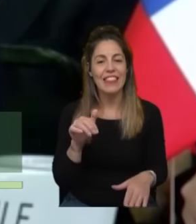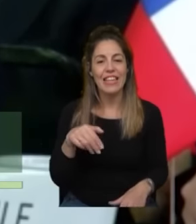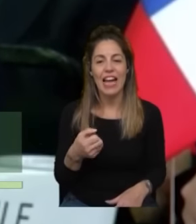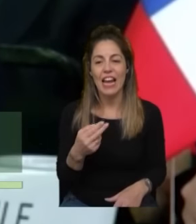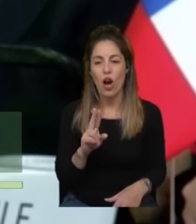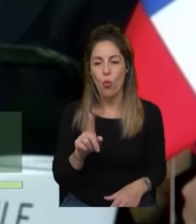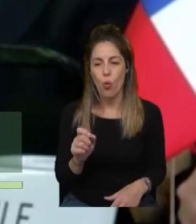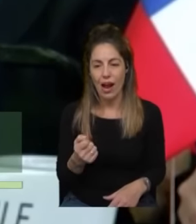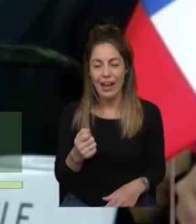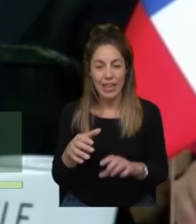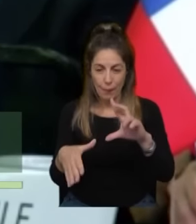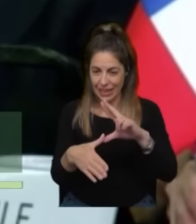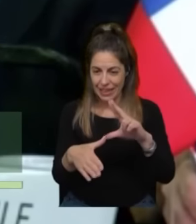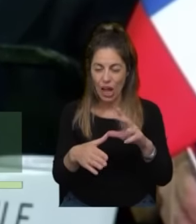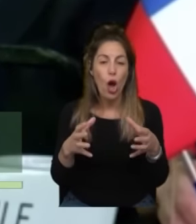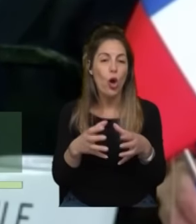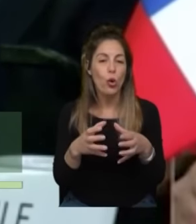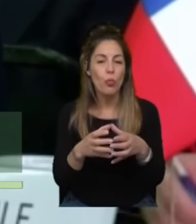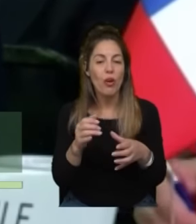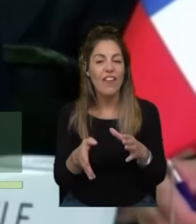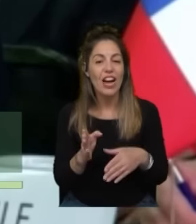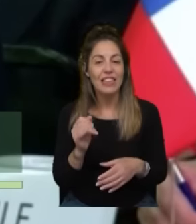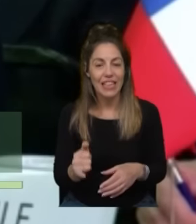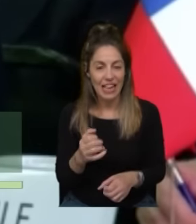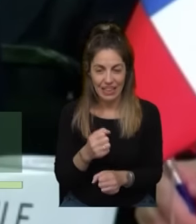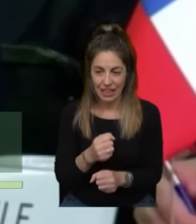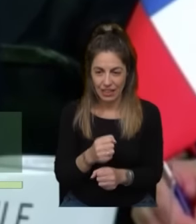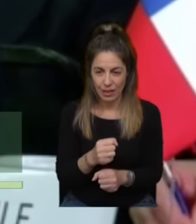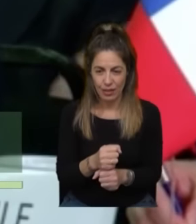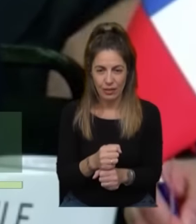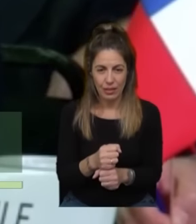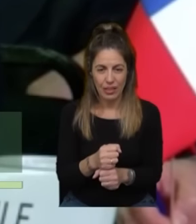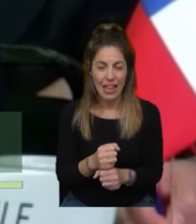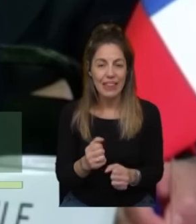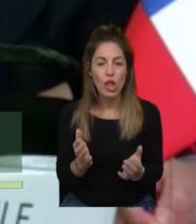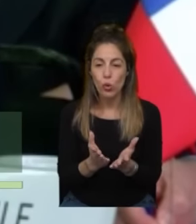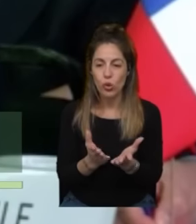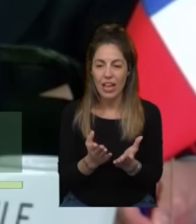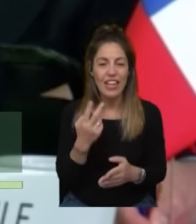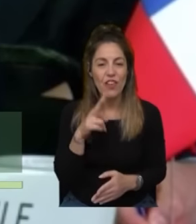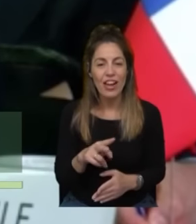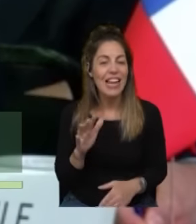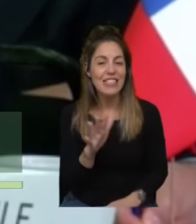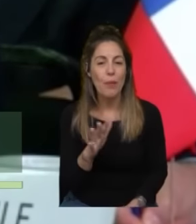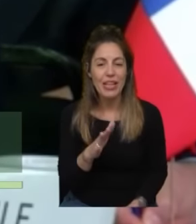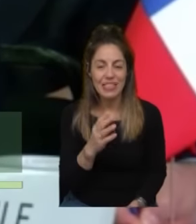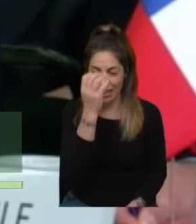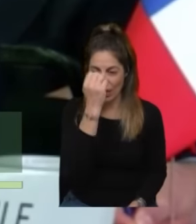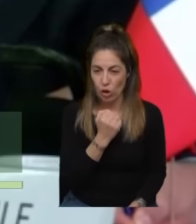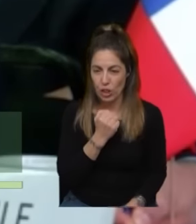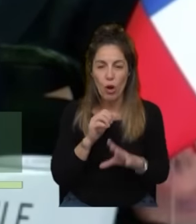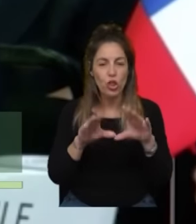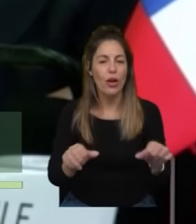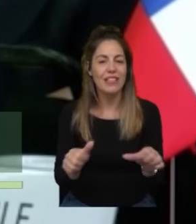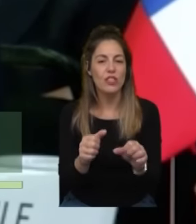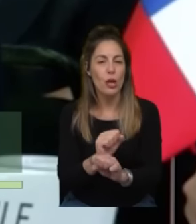Latina. Grupo que va a tener la tarea de estudiar y ver las amenazas del terrorismo y todas las